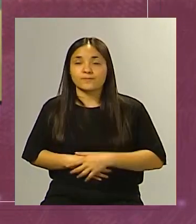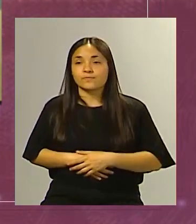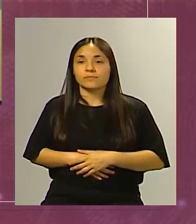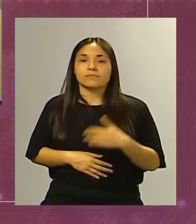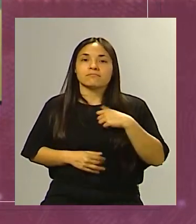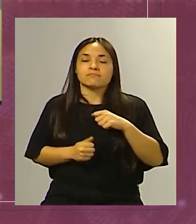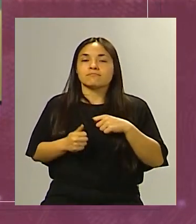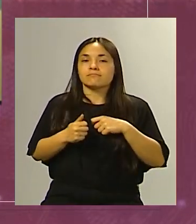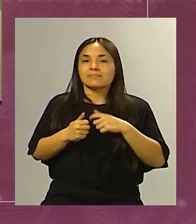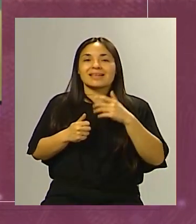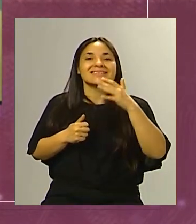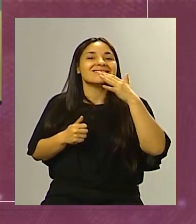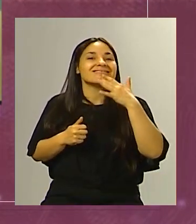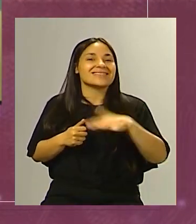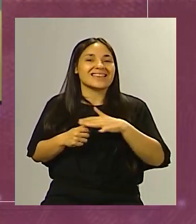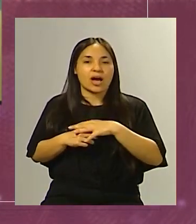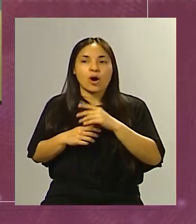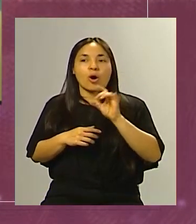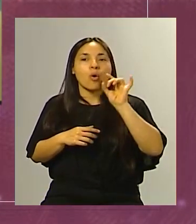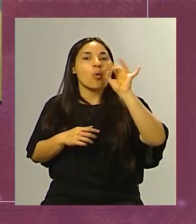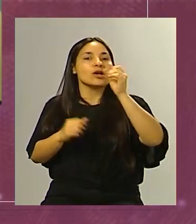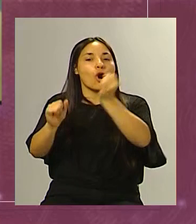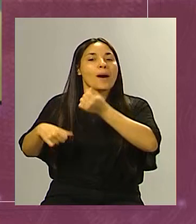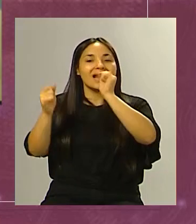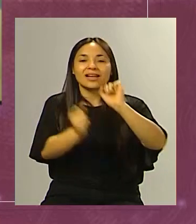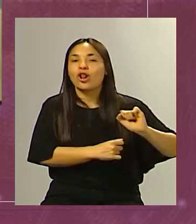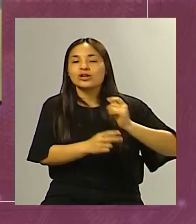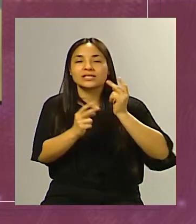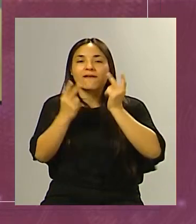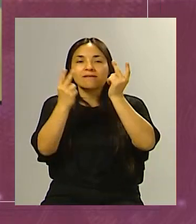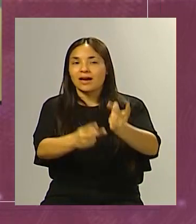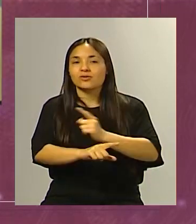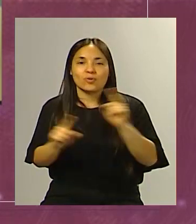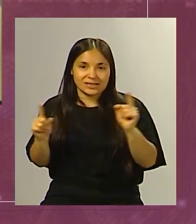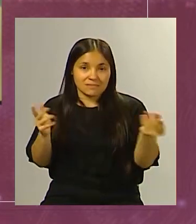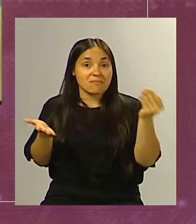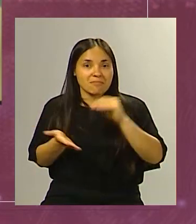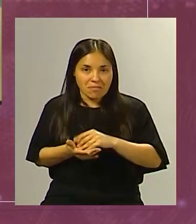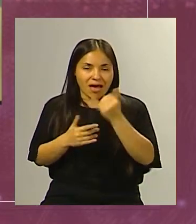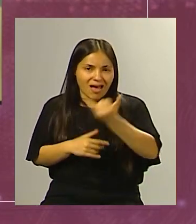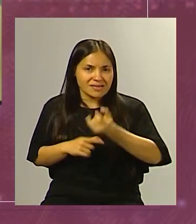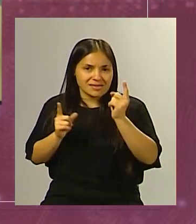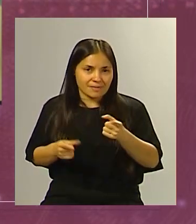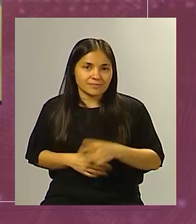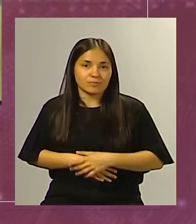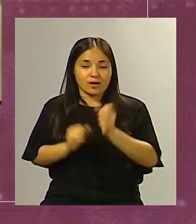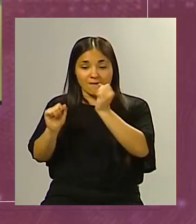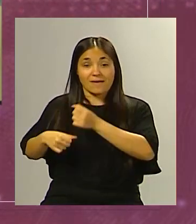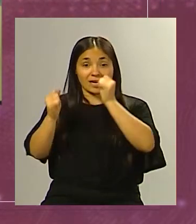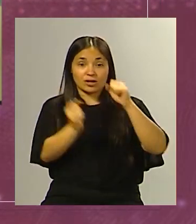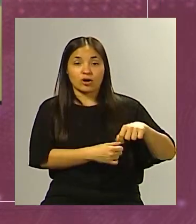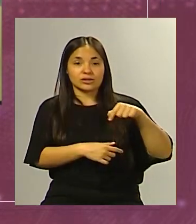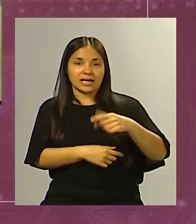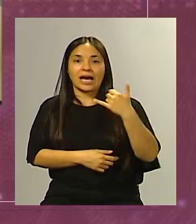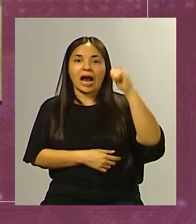abanico, de uh-huh. entender que el único destino no es Bariloche, porque es un destino que más allá de